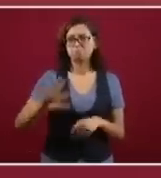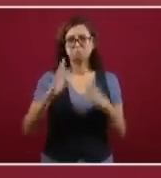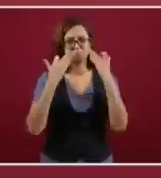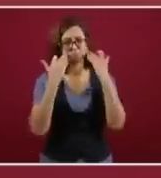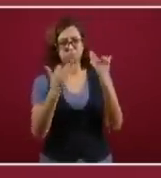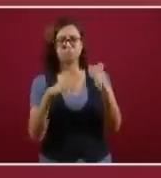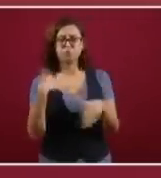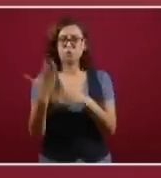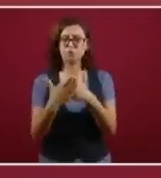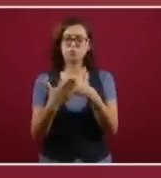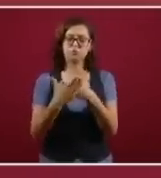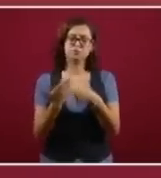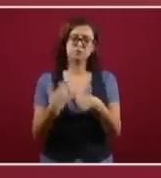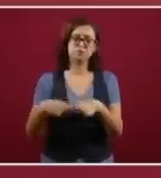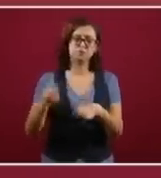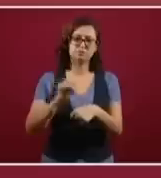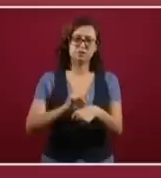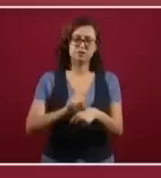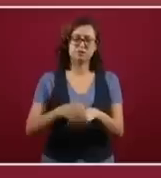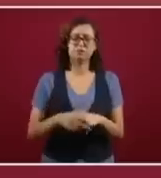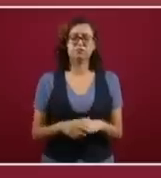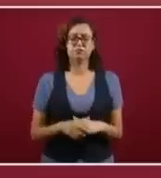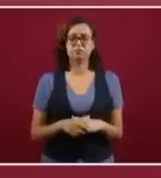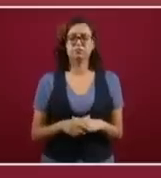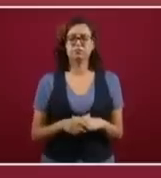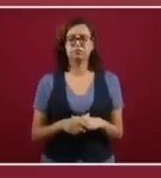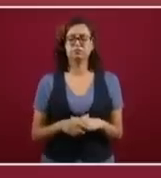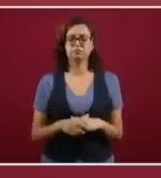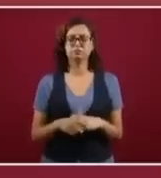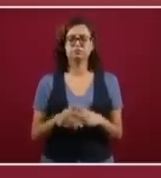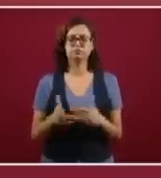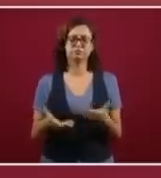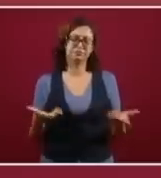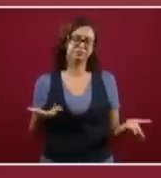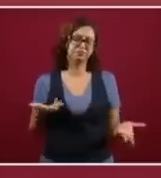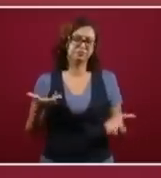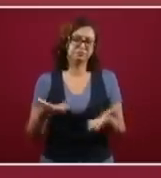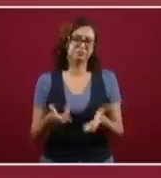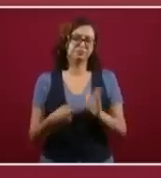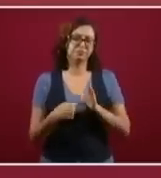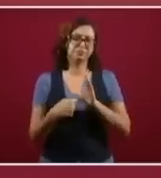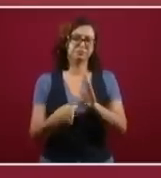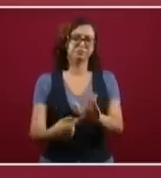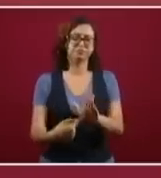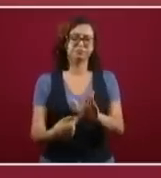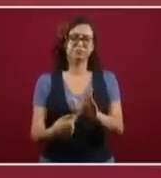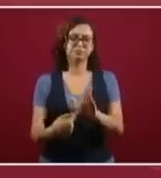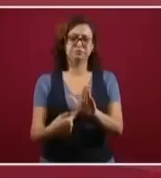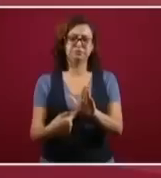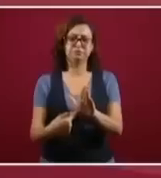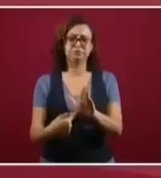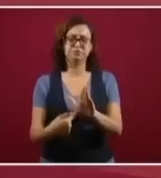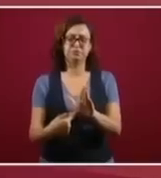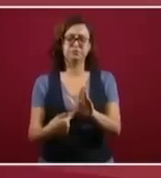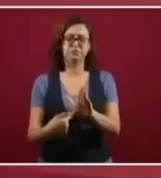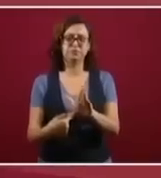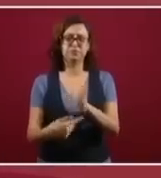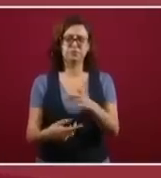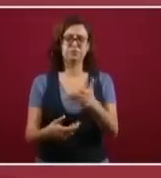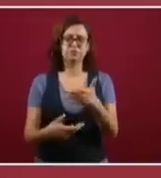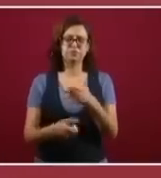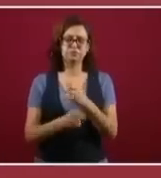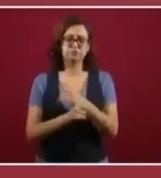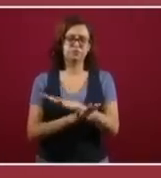semana próxima se va a hacer una presentación de cómo